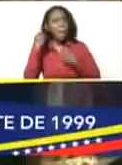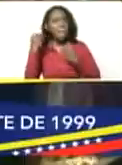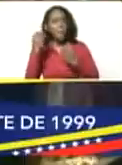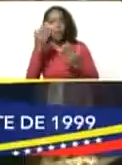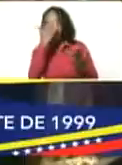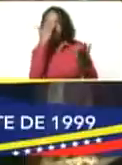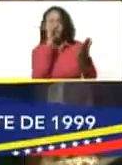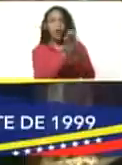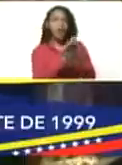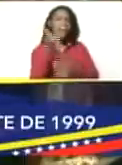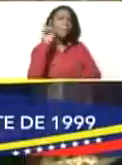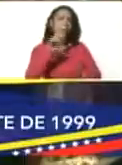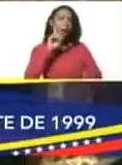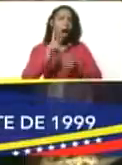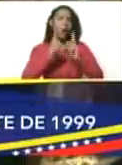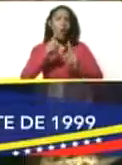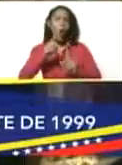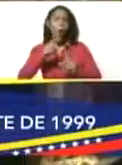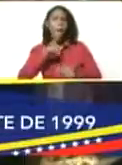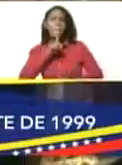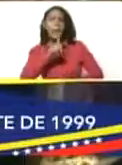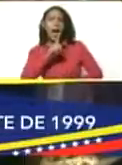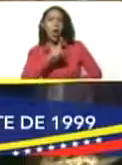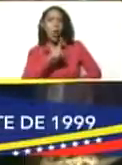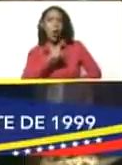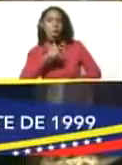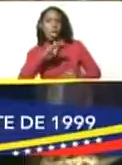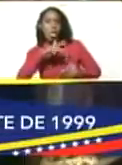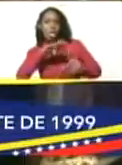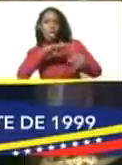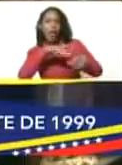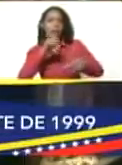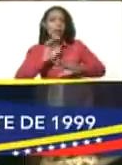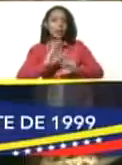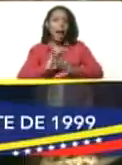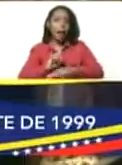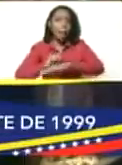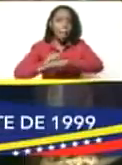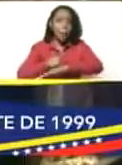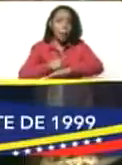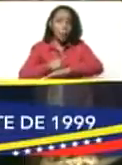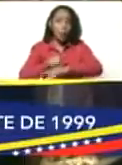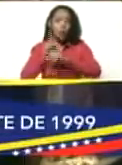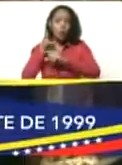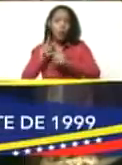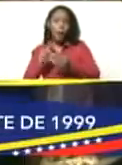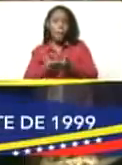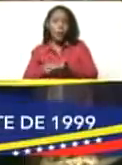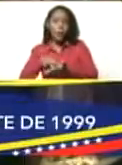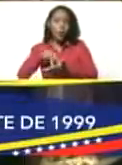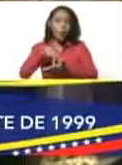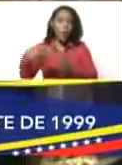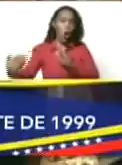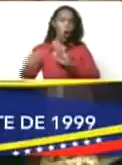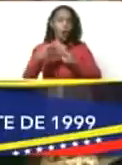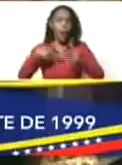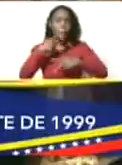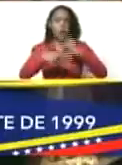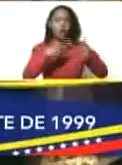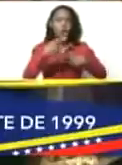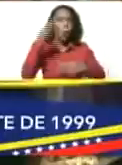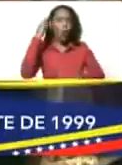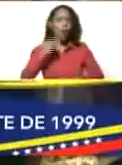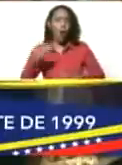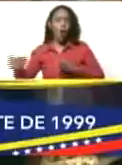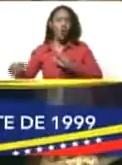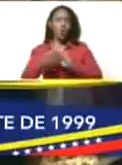afrontar las mentiras y las maldades que ya tempranamente surgían contra el proceso bolivariano, contra